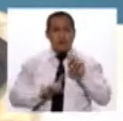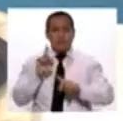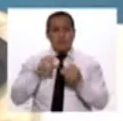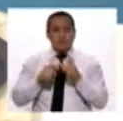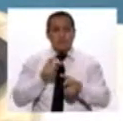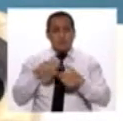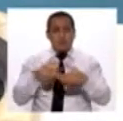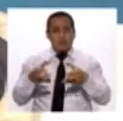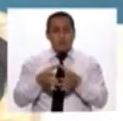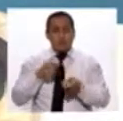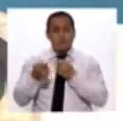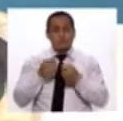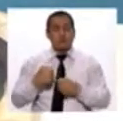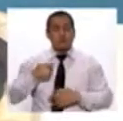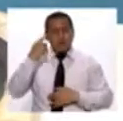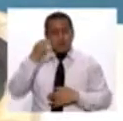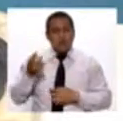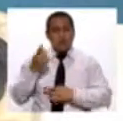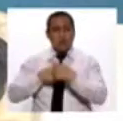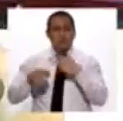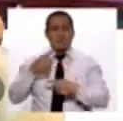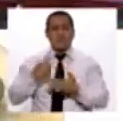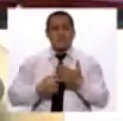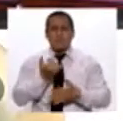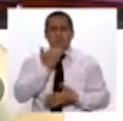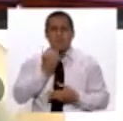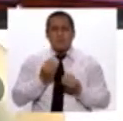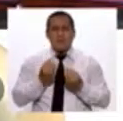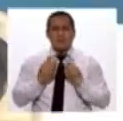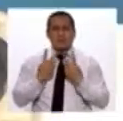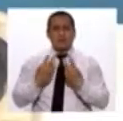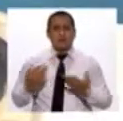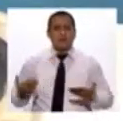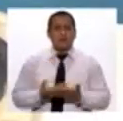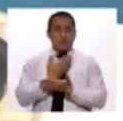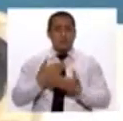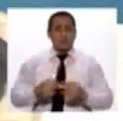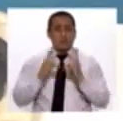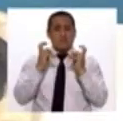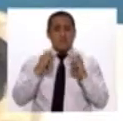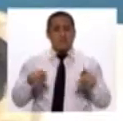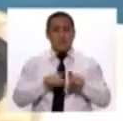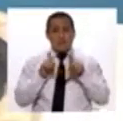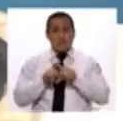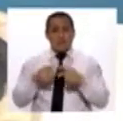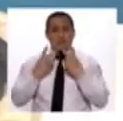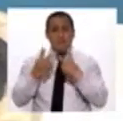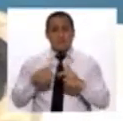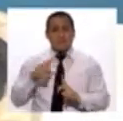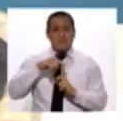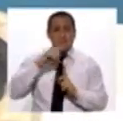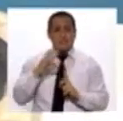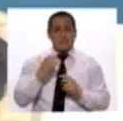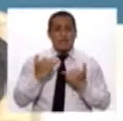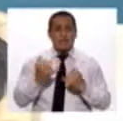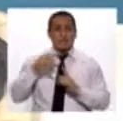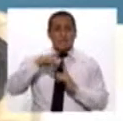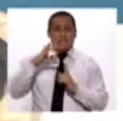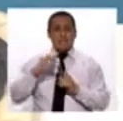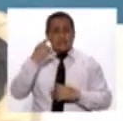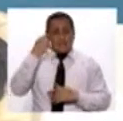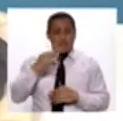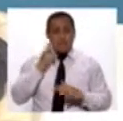los entes administrativos, y yo creo que eso es lo que debería ocurrir. ¿Y qué tendría que pasar para que ocurra? Tendría que haber un nuevo caso, en que ese caso llegue al Tribunal Constitucional, que el Tribunal